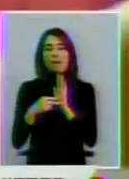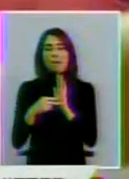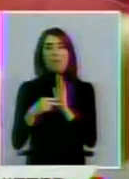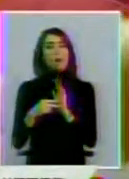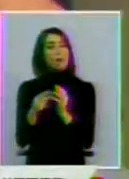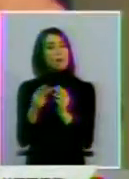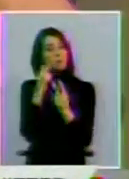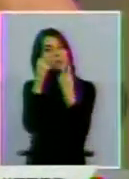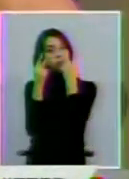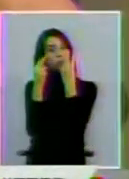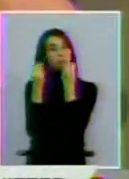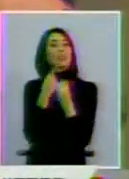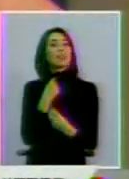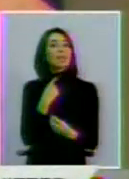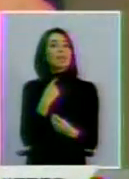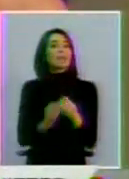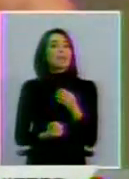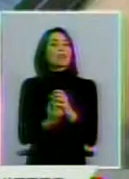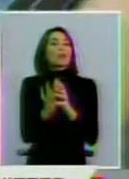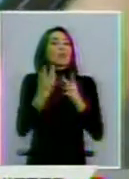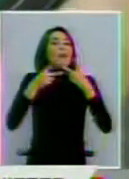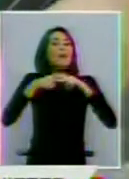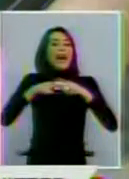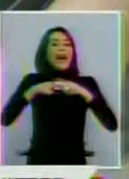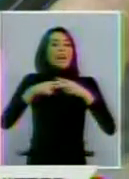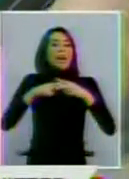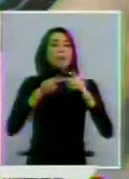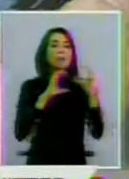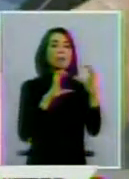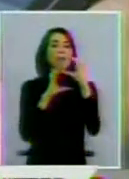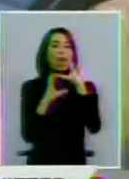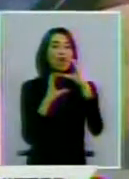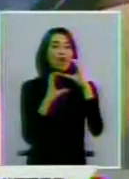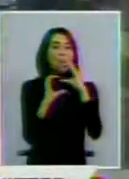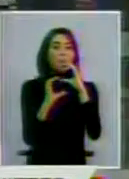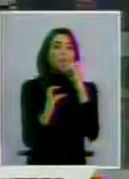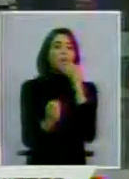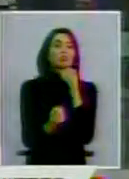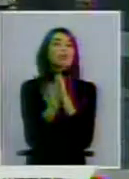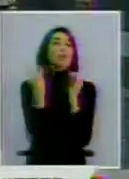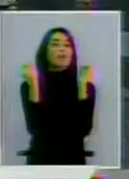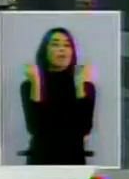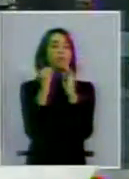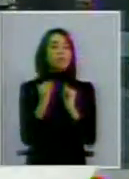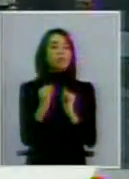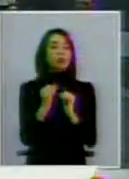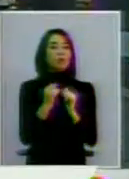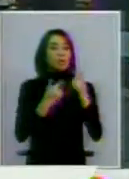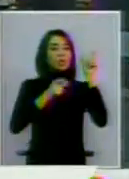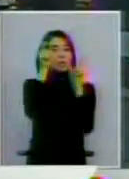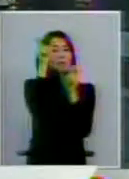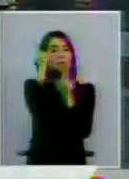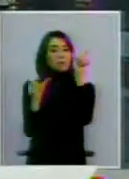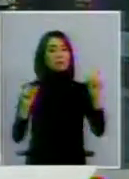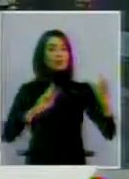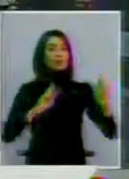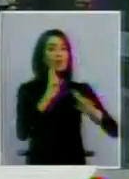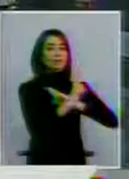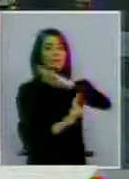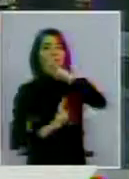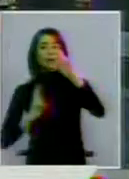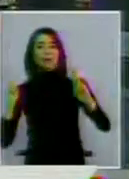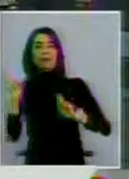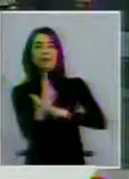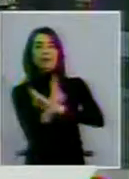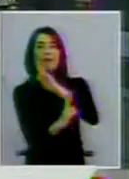muy interesante son las nuevas herramientas de la comunicación, las nuevas formas en que nos relacionamos entre todos y de